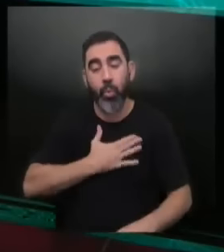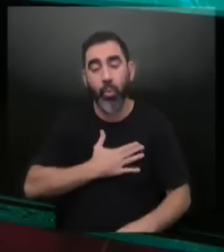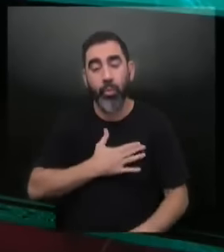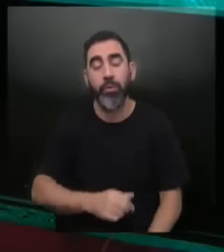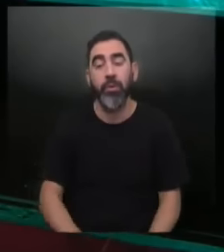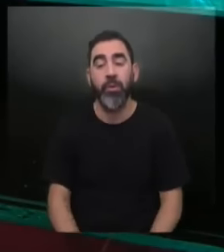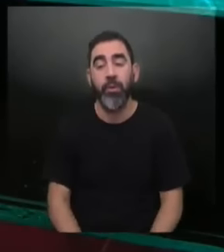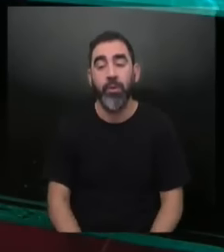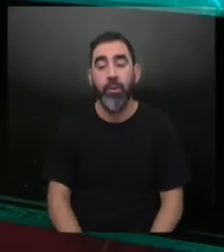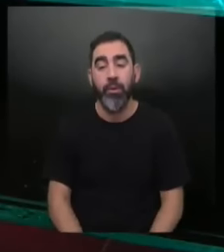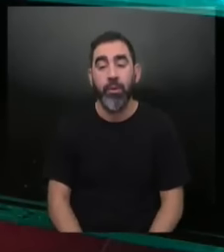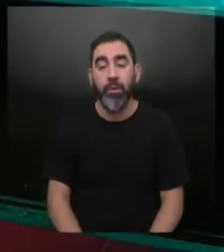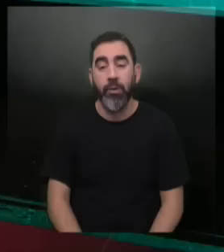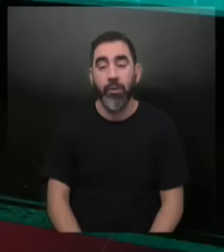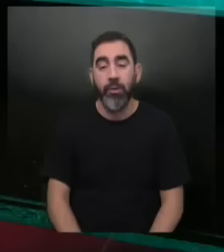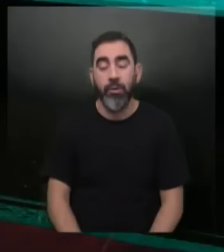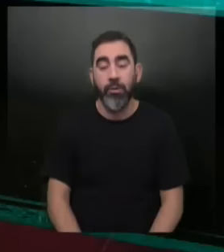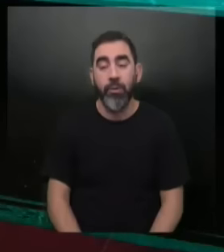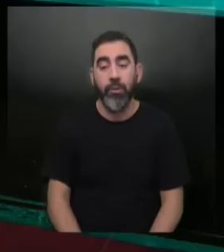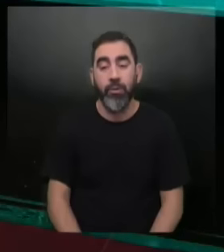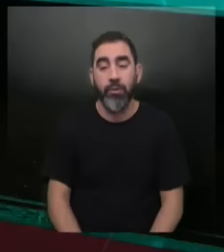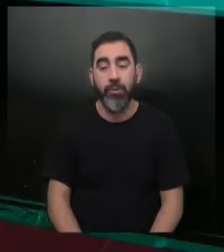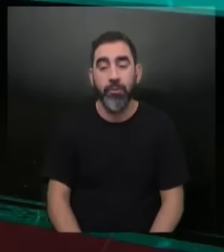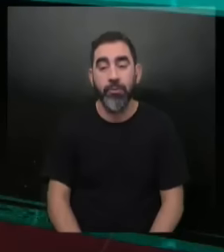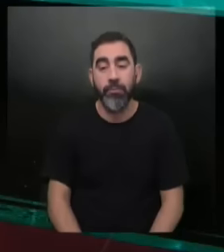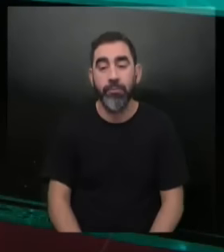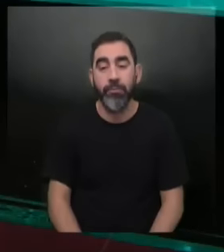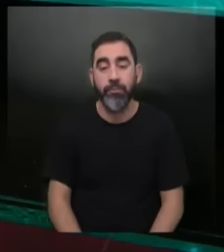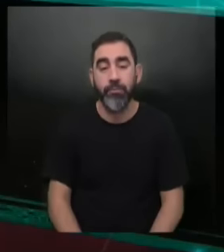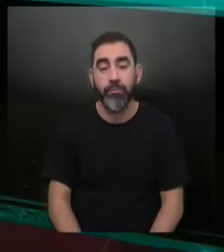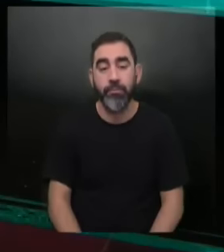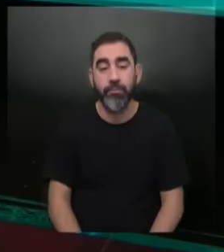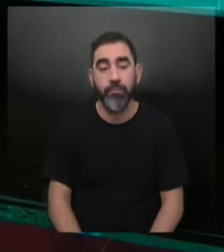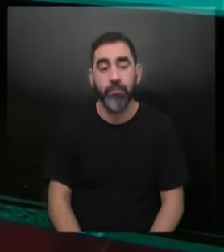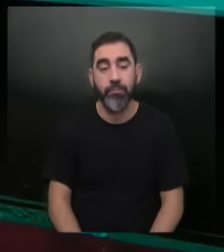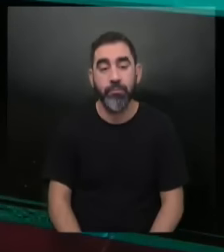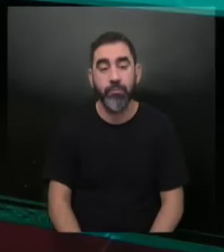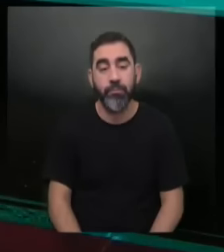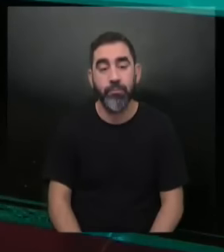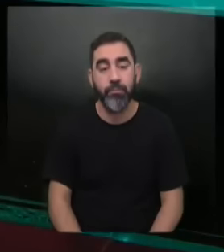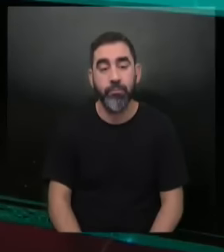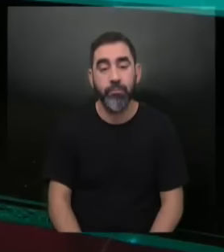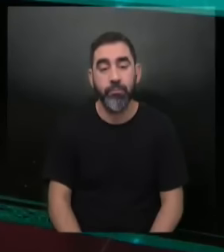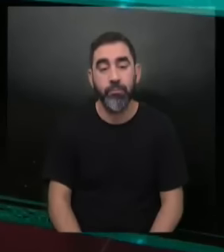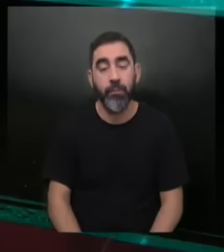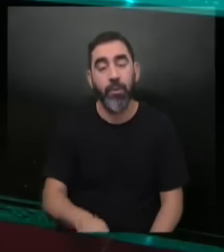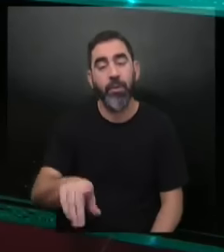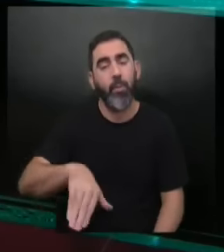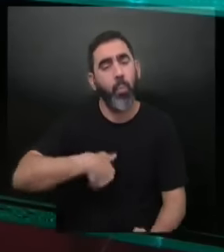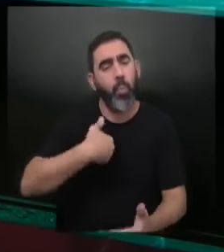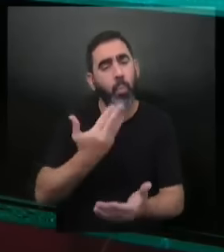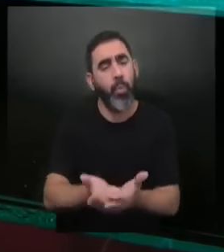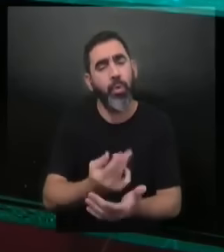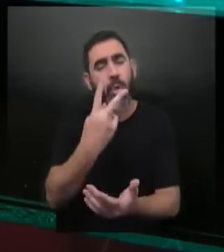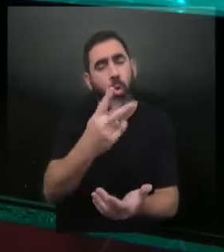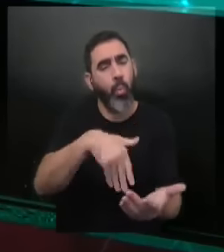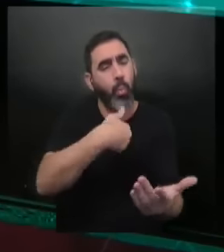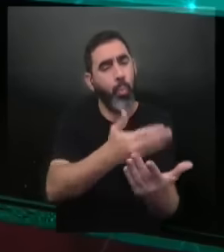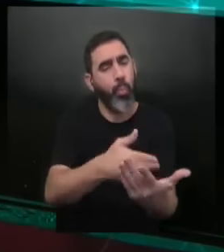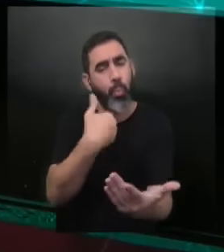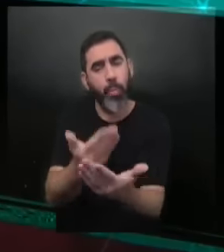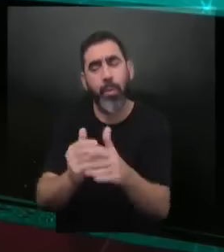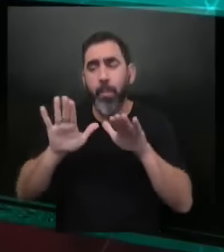el programa nuevamente bien eh bueno Esto es esta esta moción cuas se presentaron dos mociones para